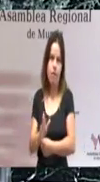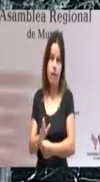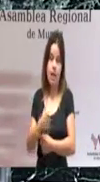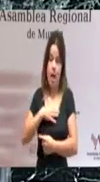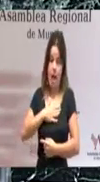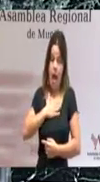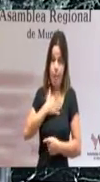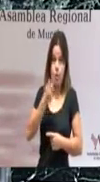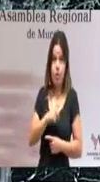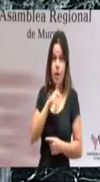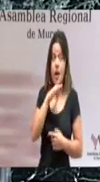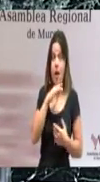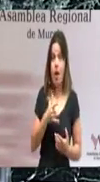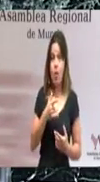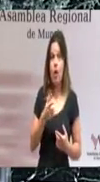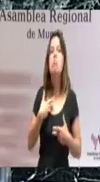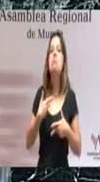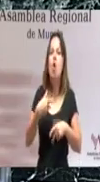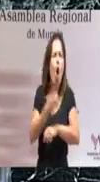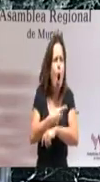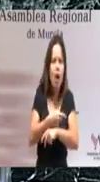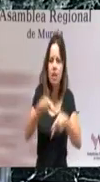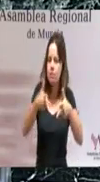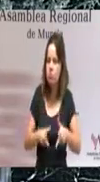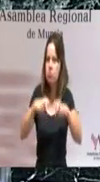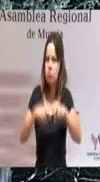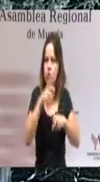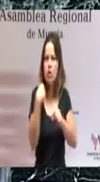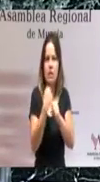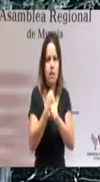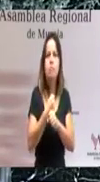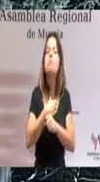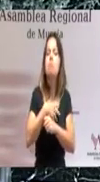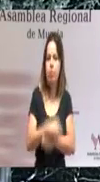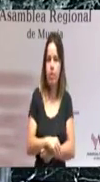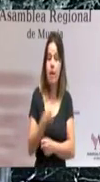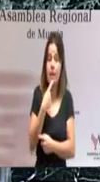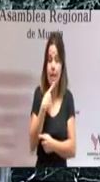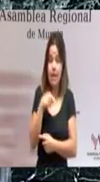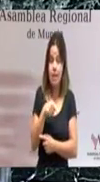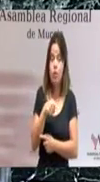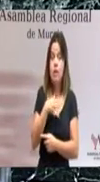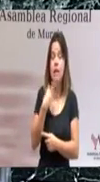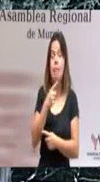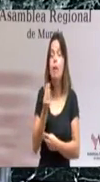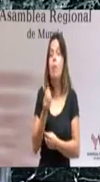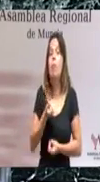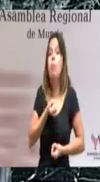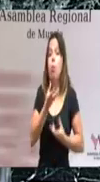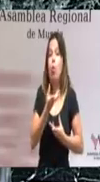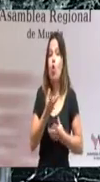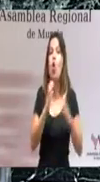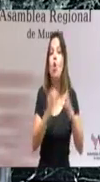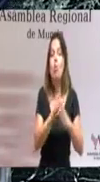mi parte también en horas nos podemos sentar a trabajar. Dicho esto, quiero tener una referencia al